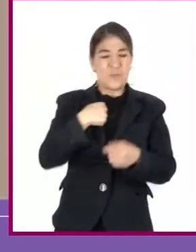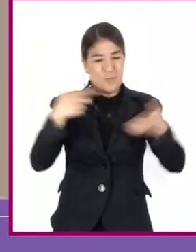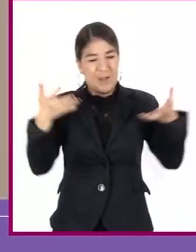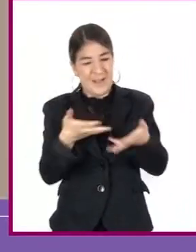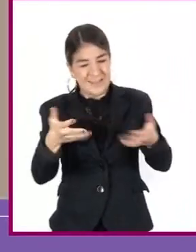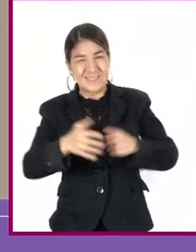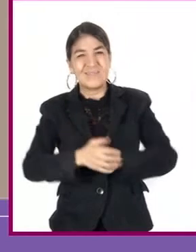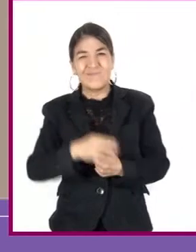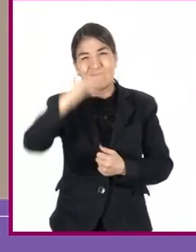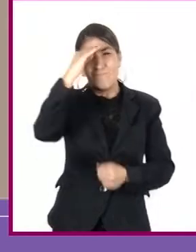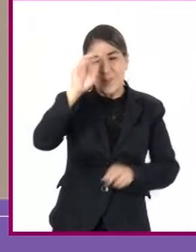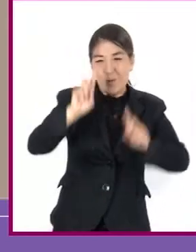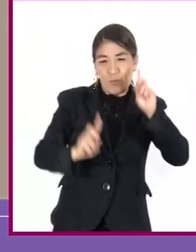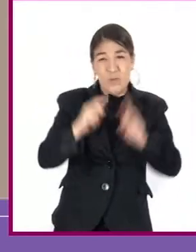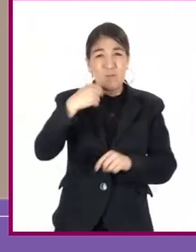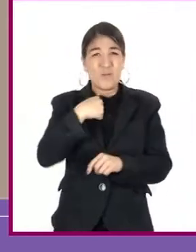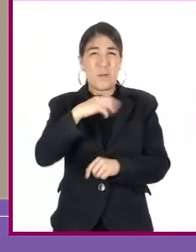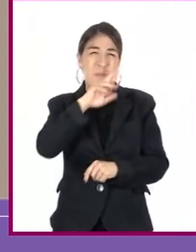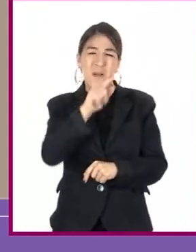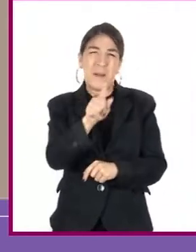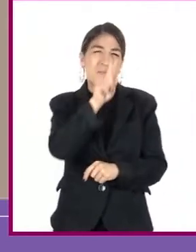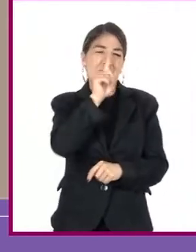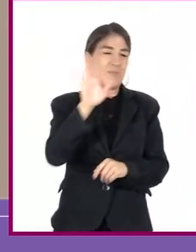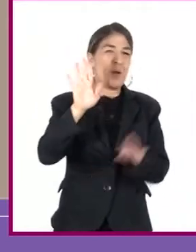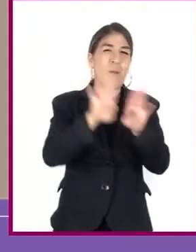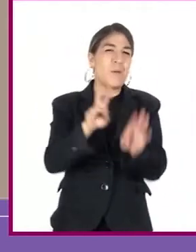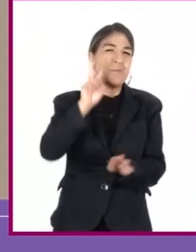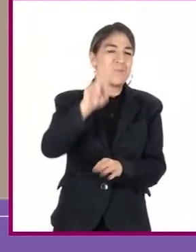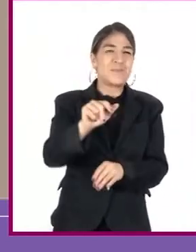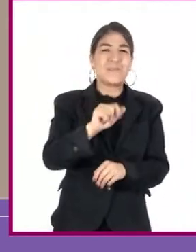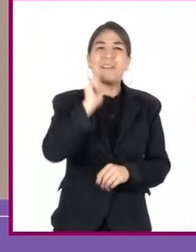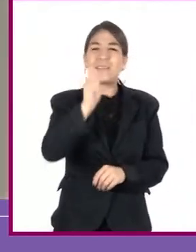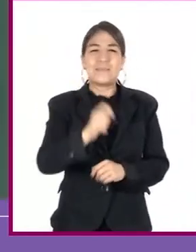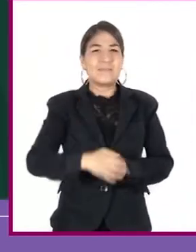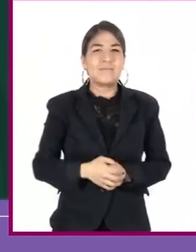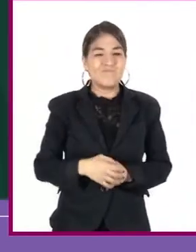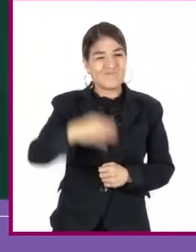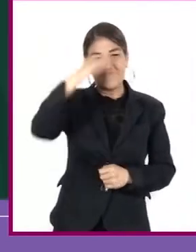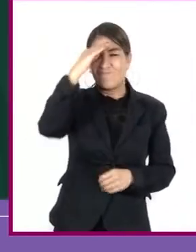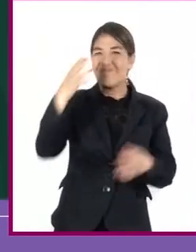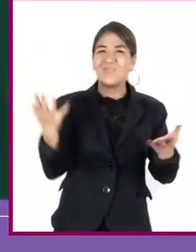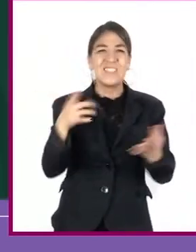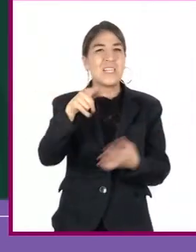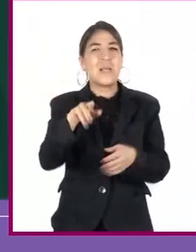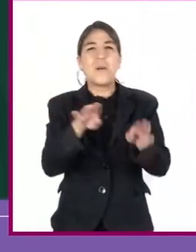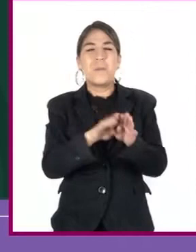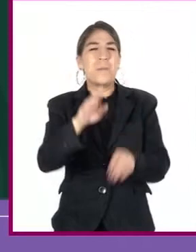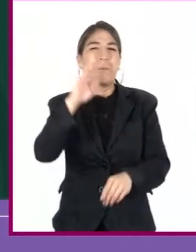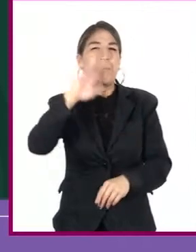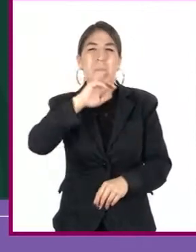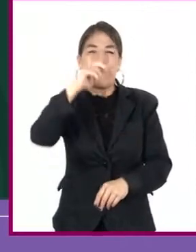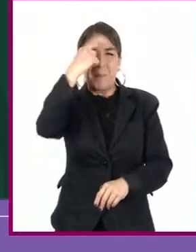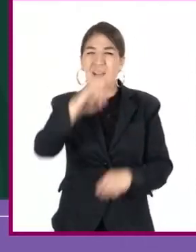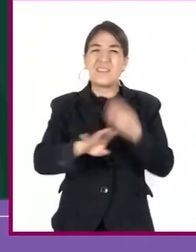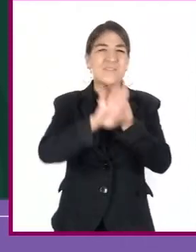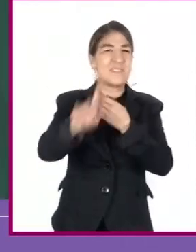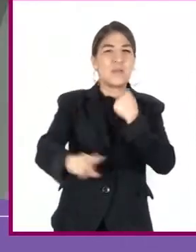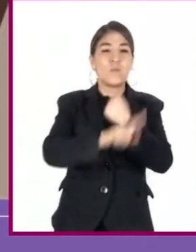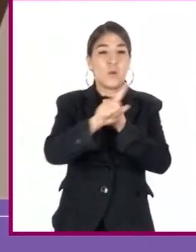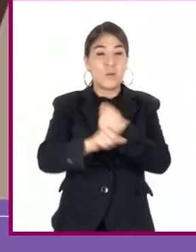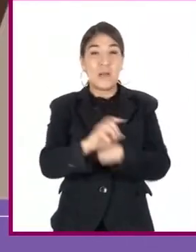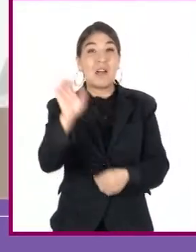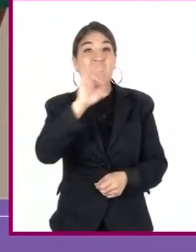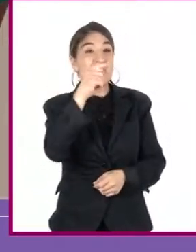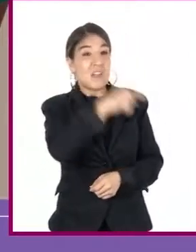callado era una forma de ser cómplice de los acosadores. Y quizá no era el único compañero al que molestaban. Quizá en